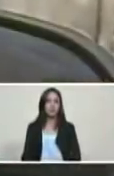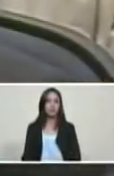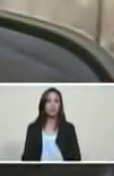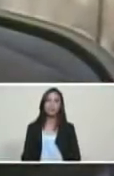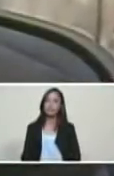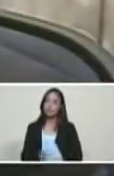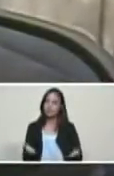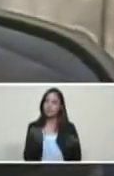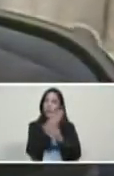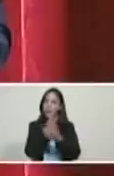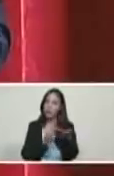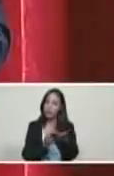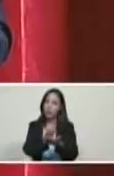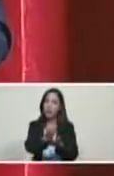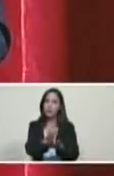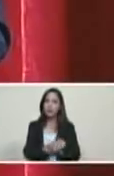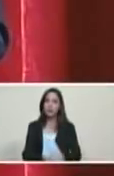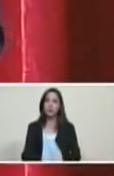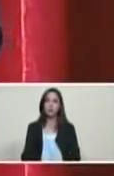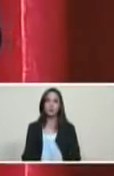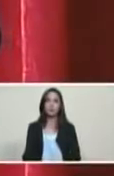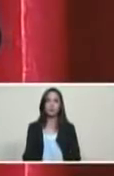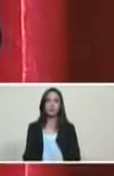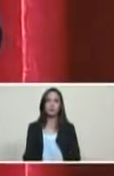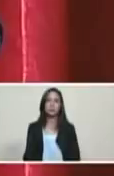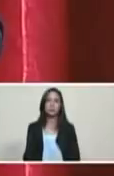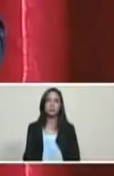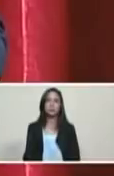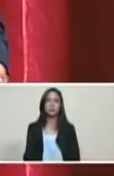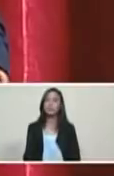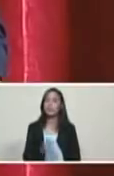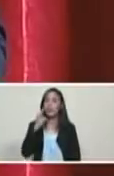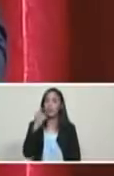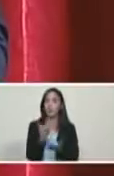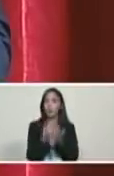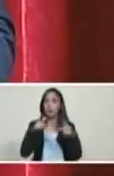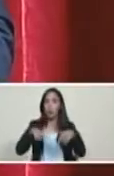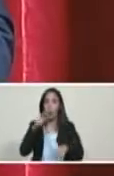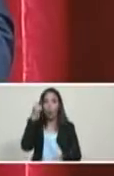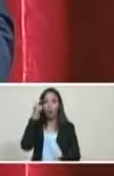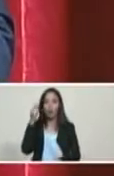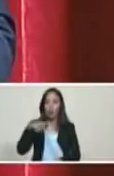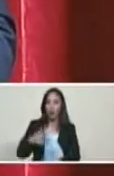para seguir avanzando. Fíjense ustedes el día de hoy,